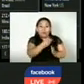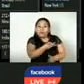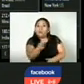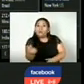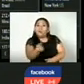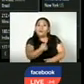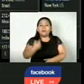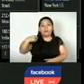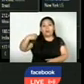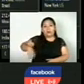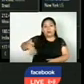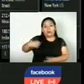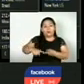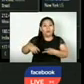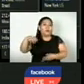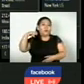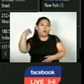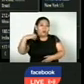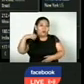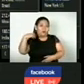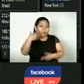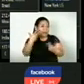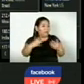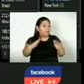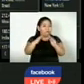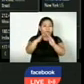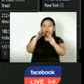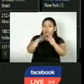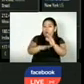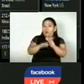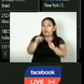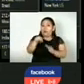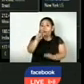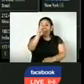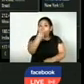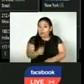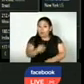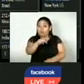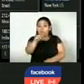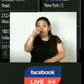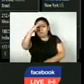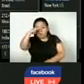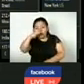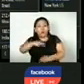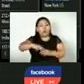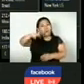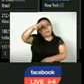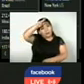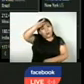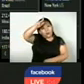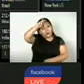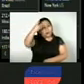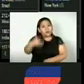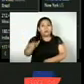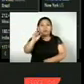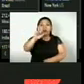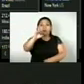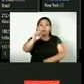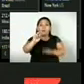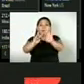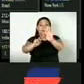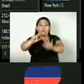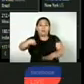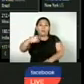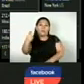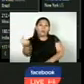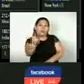casos en Argentina Colombia que aplica medidas restrictivas adicionales desde este día México Perú donde se registraron 307 muertes